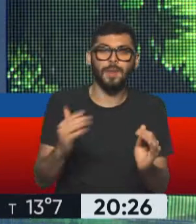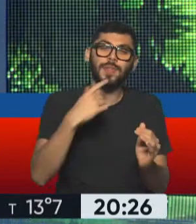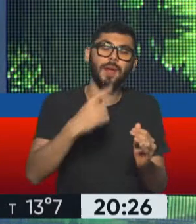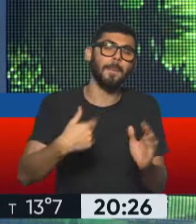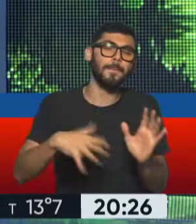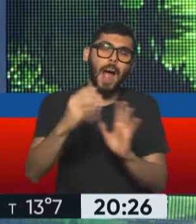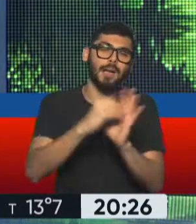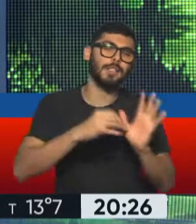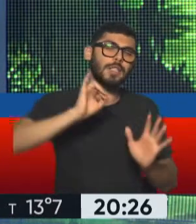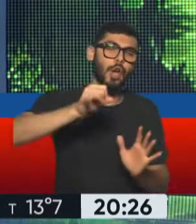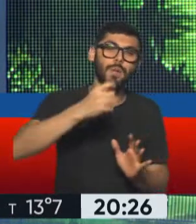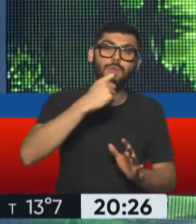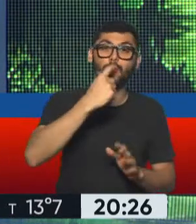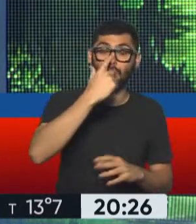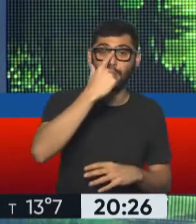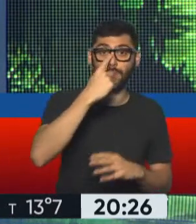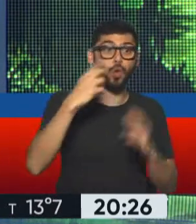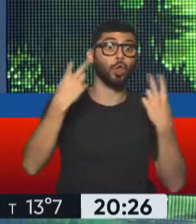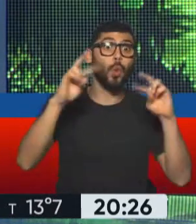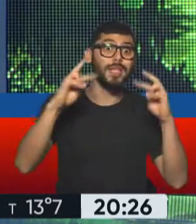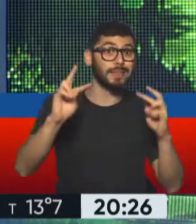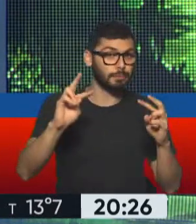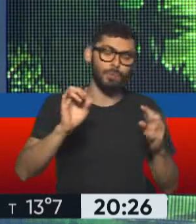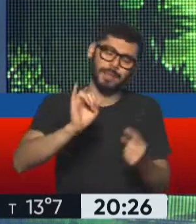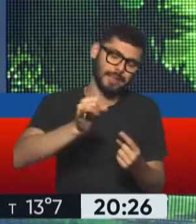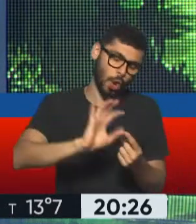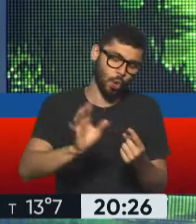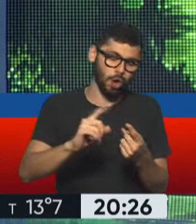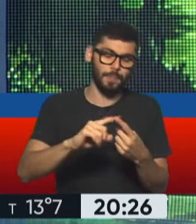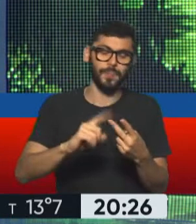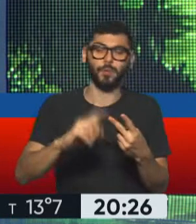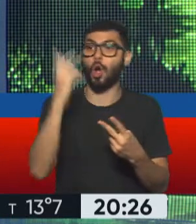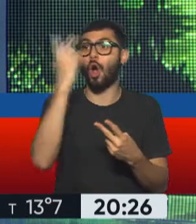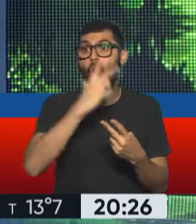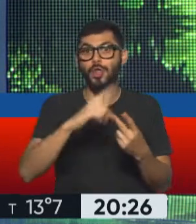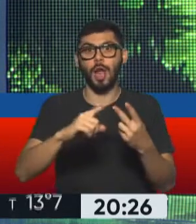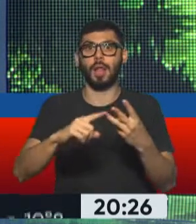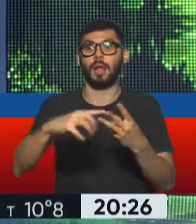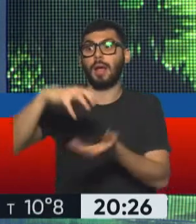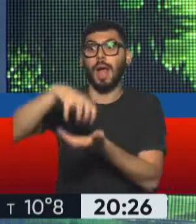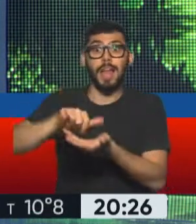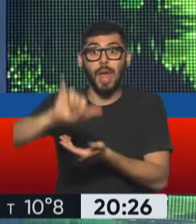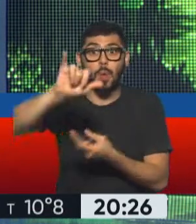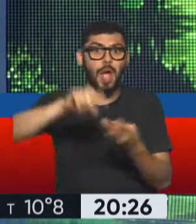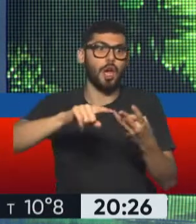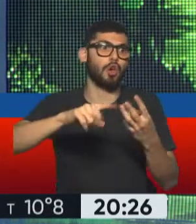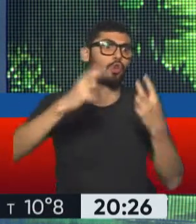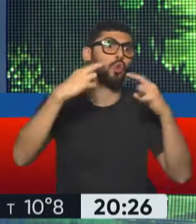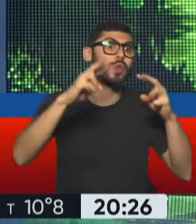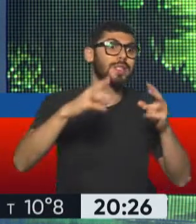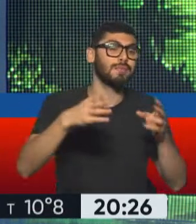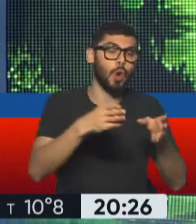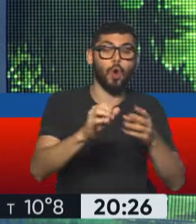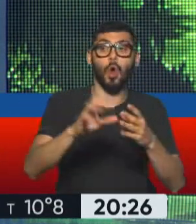entran seguro son todo lo que tiene que ver con turismo y todo lo que engloba, digo, tanto hotelería como agencias, como transporte turístico,